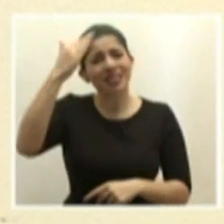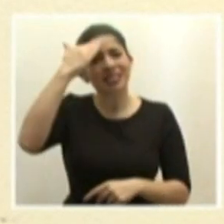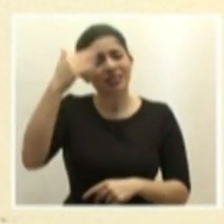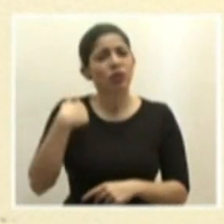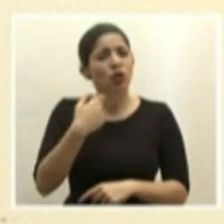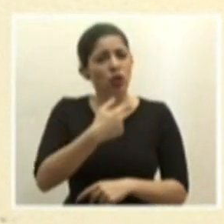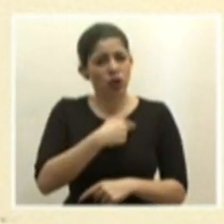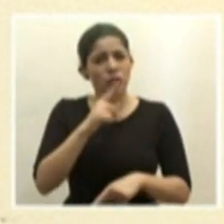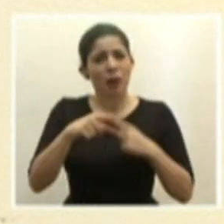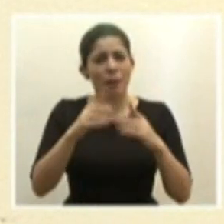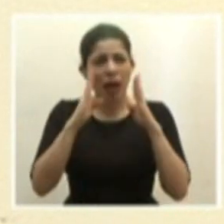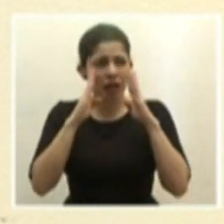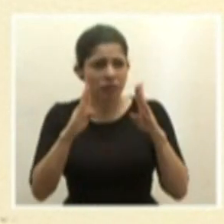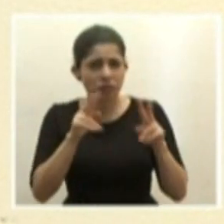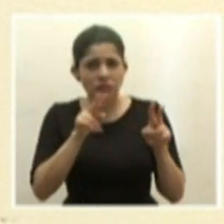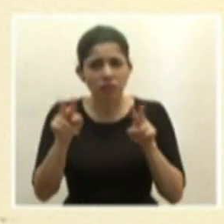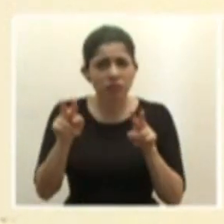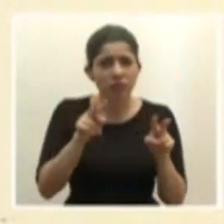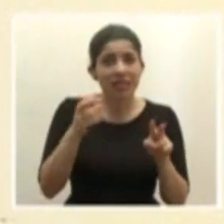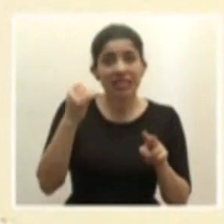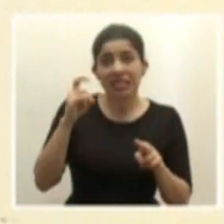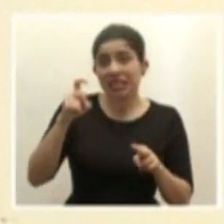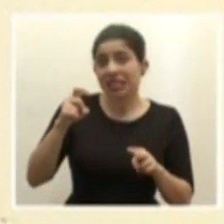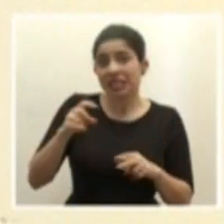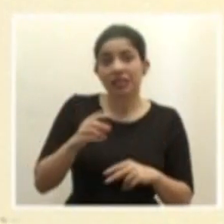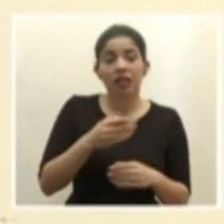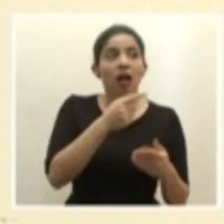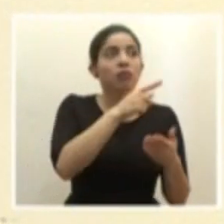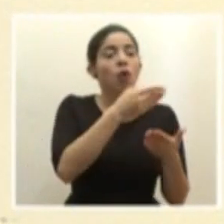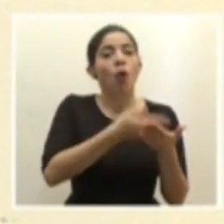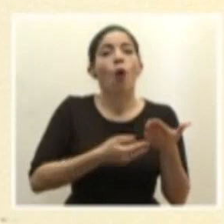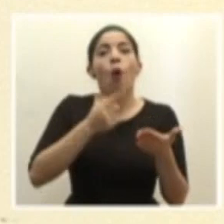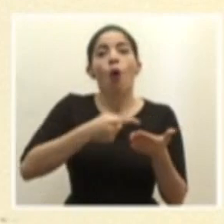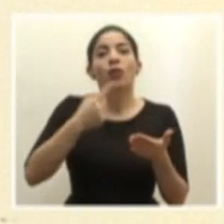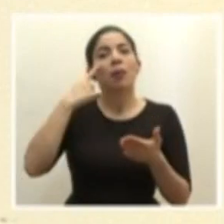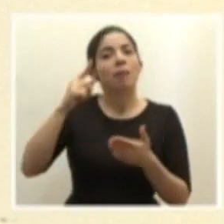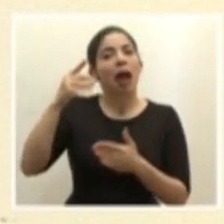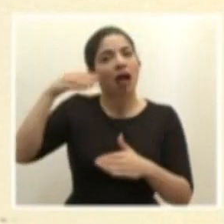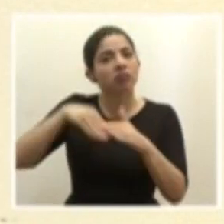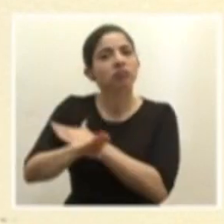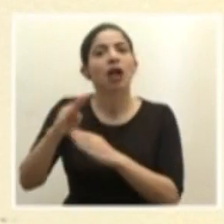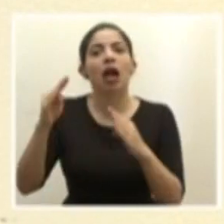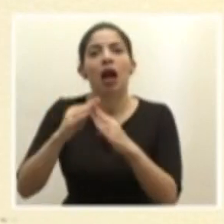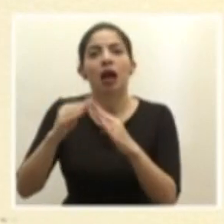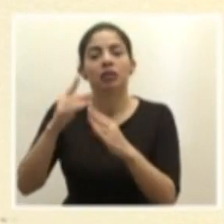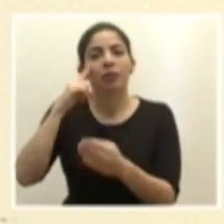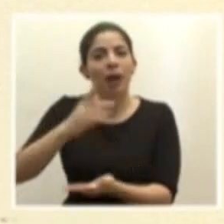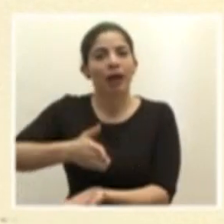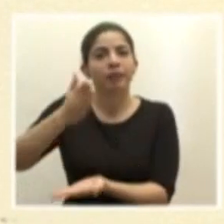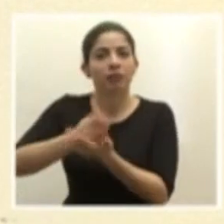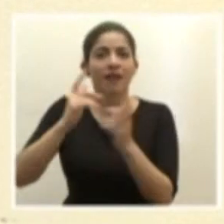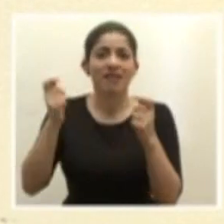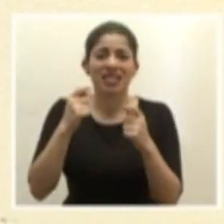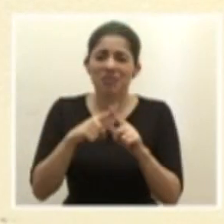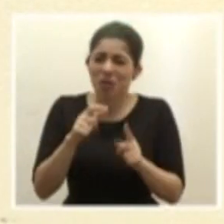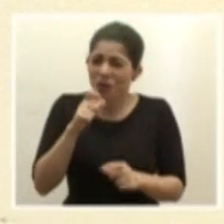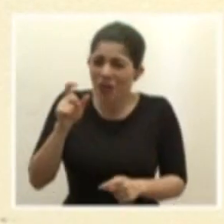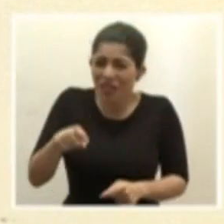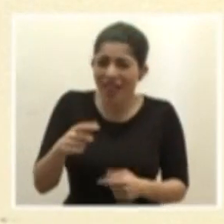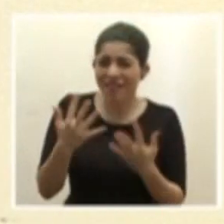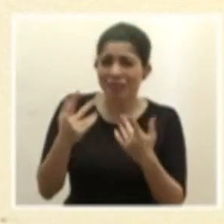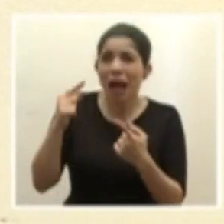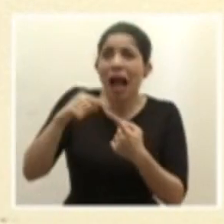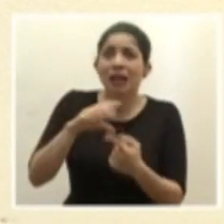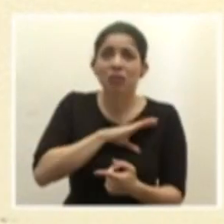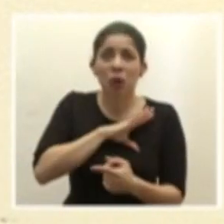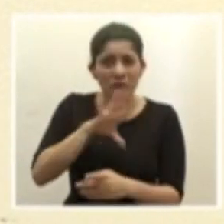vamos a estar atentos a esto y si es necesario, pues solicitaremos una orden de allanamiento para impedir que la actividad se desarrolle. Pero no deberíamos llegar a esto, estamos